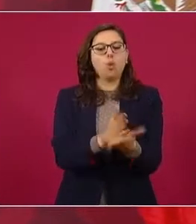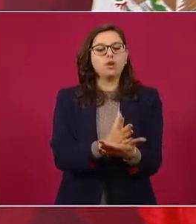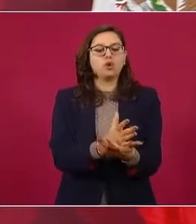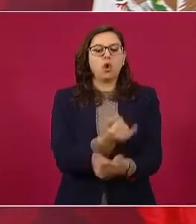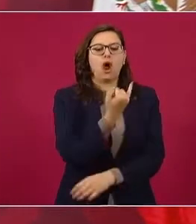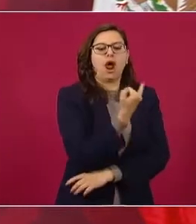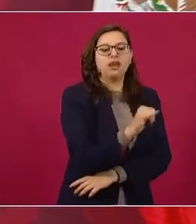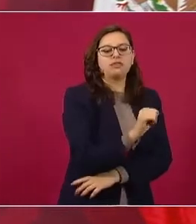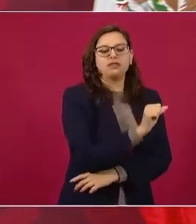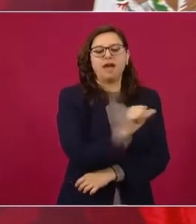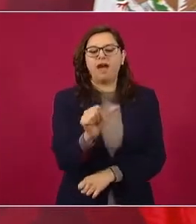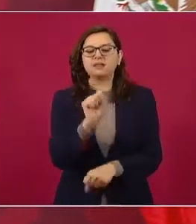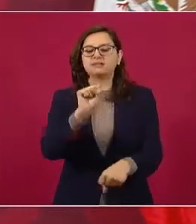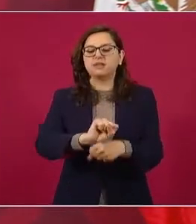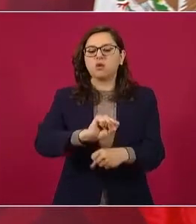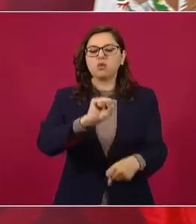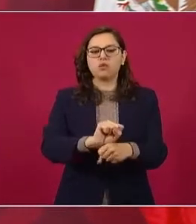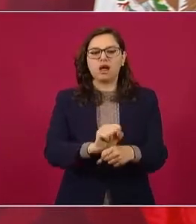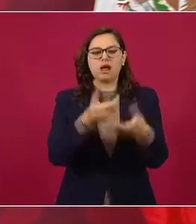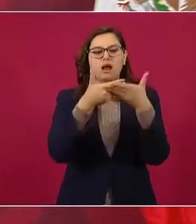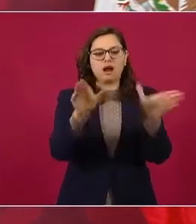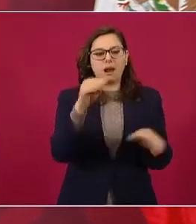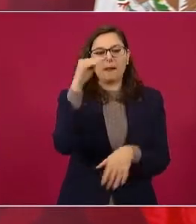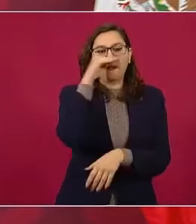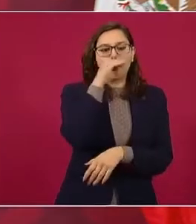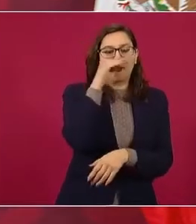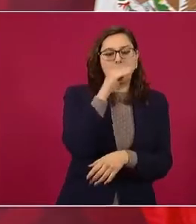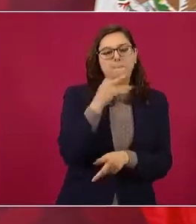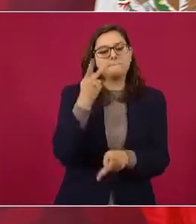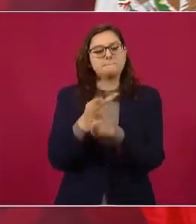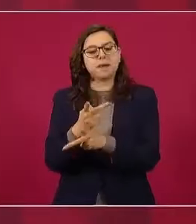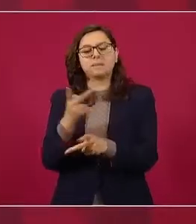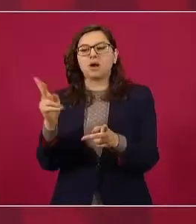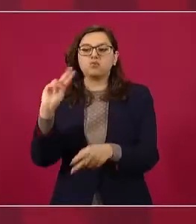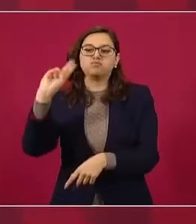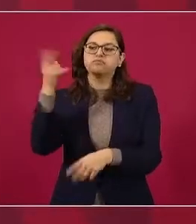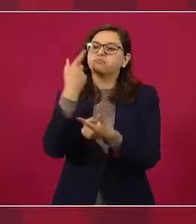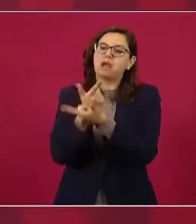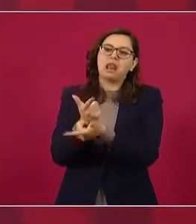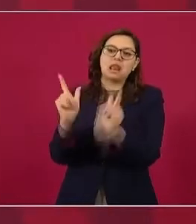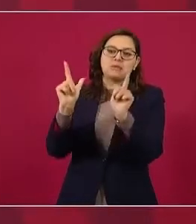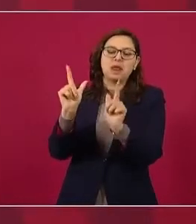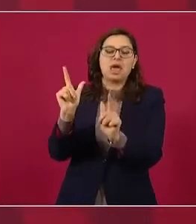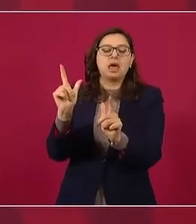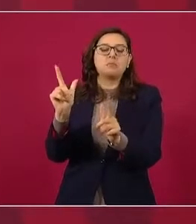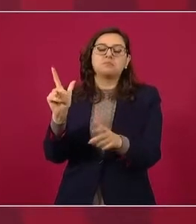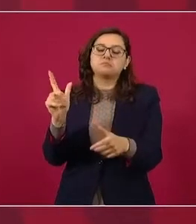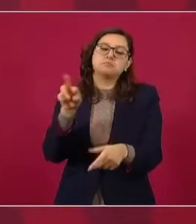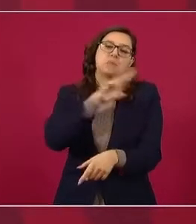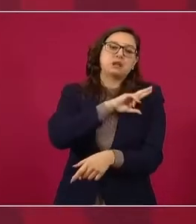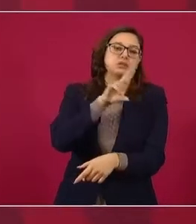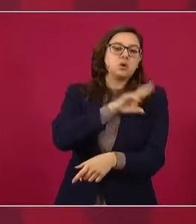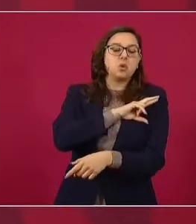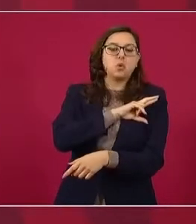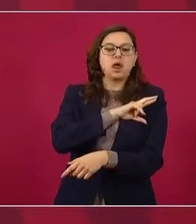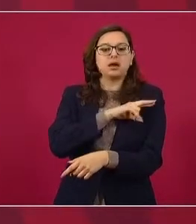conservador. Pues por eso tenemos diferencias y las vamos a seguir